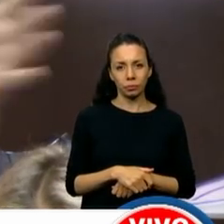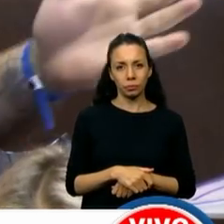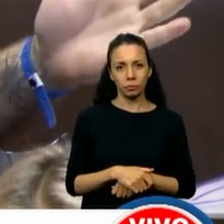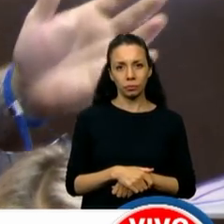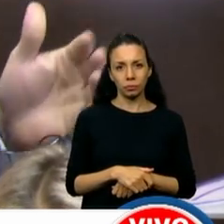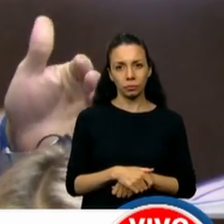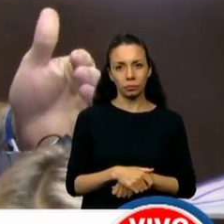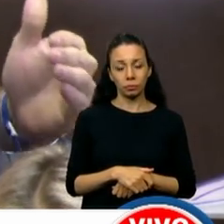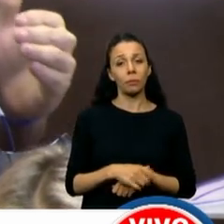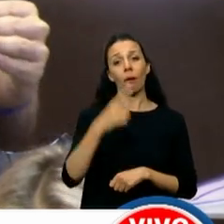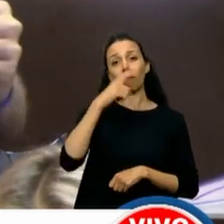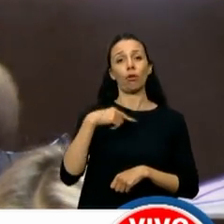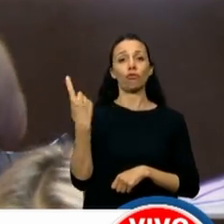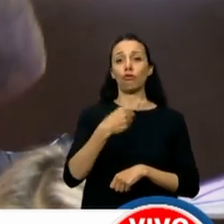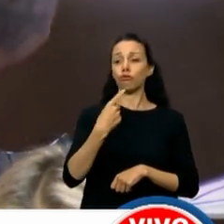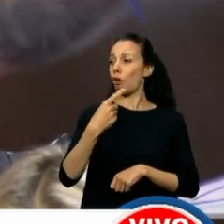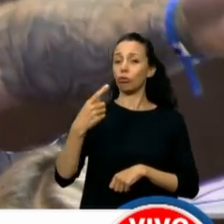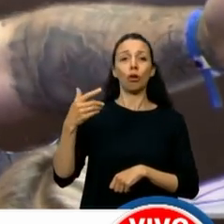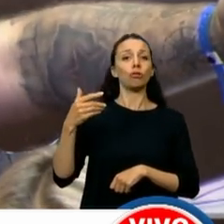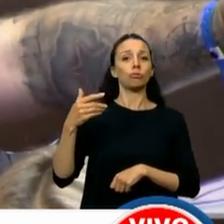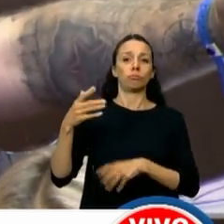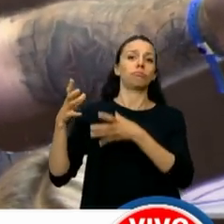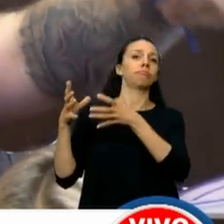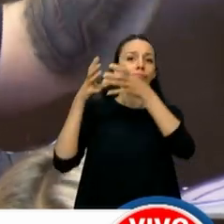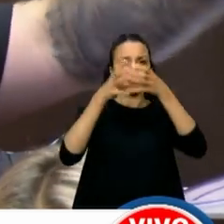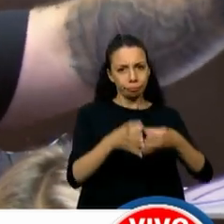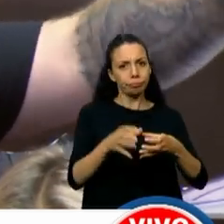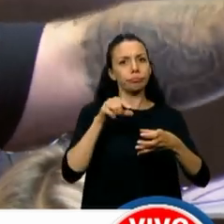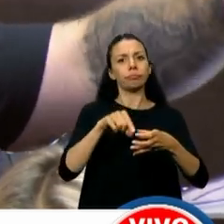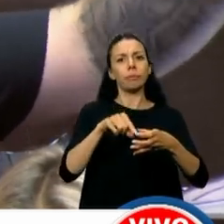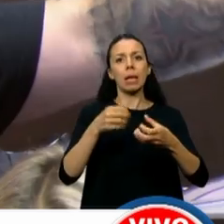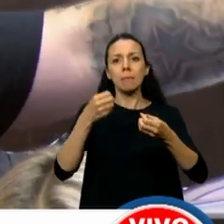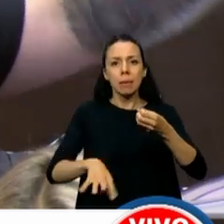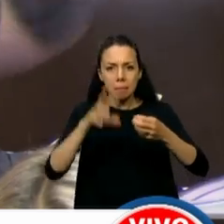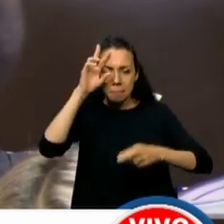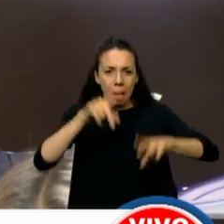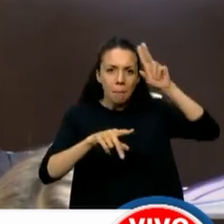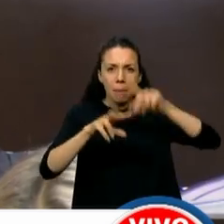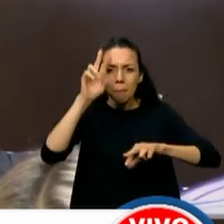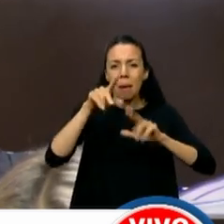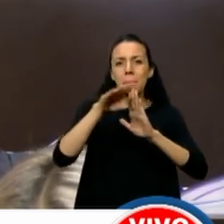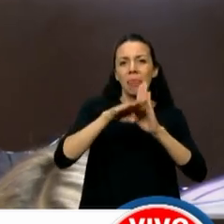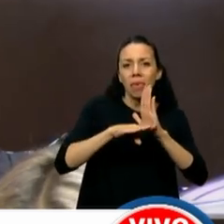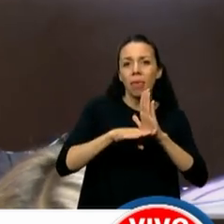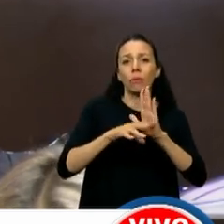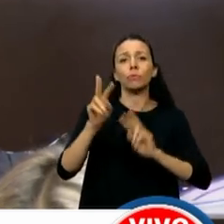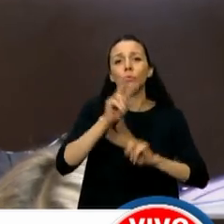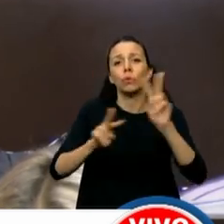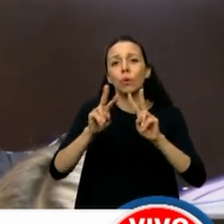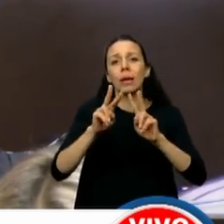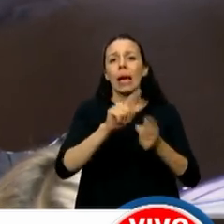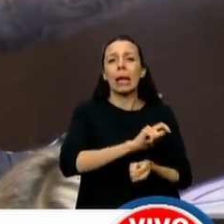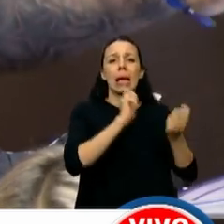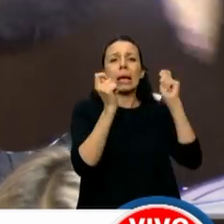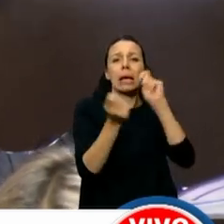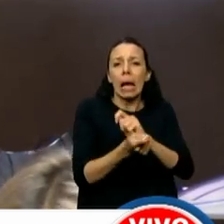tuvimos que venir a nosotros para empezar a fondear medidas como por ejemplo empezar a revertir la situación de los vecinos los vecinos